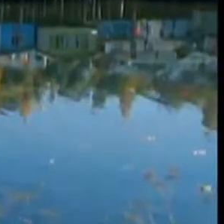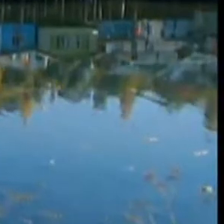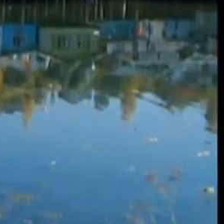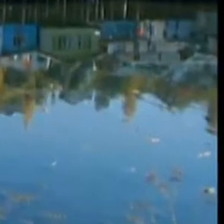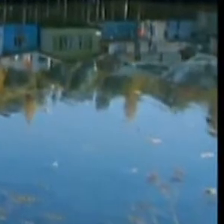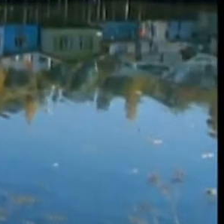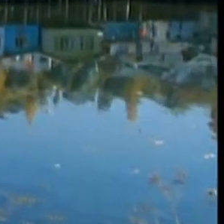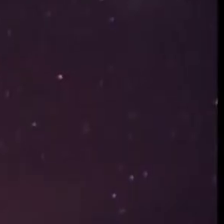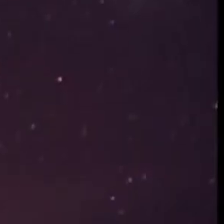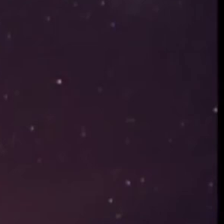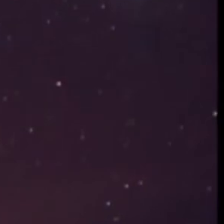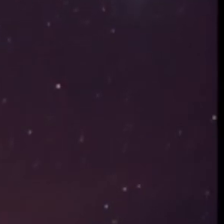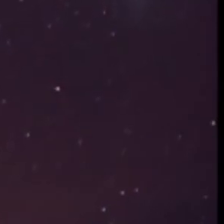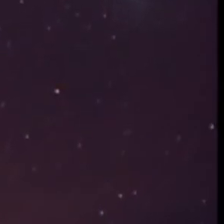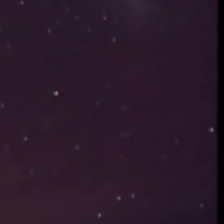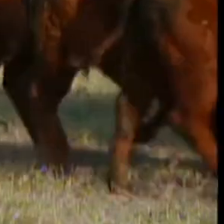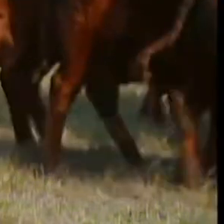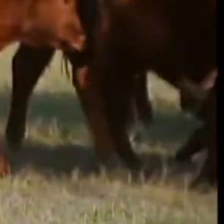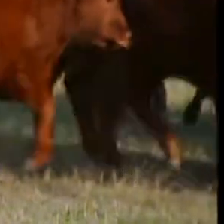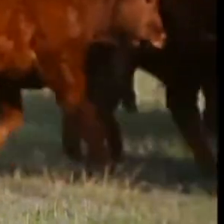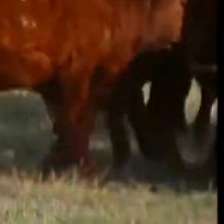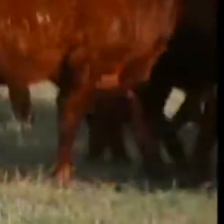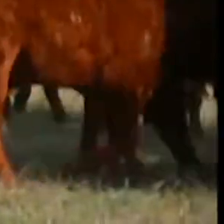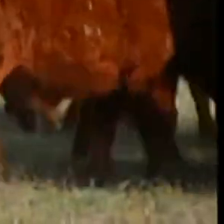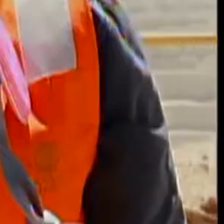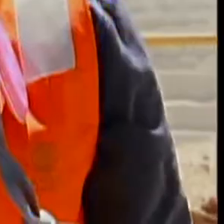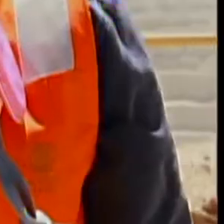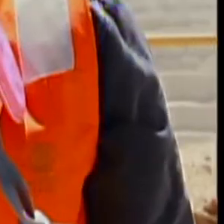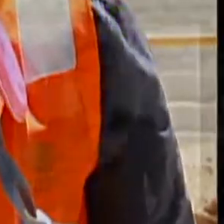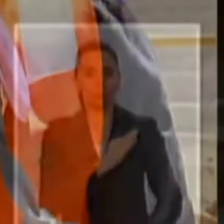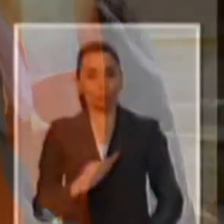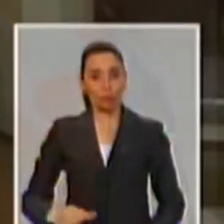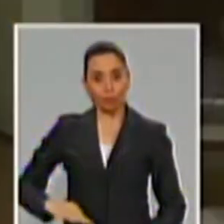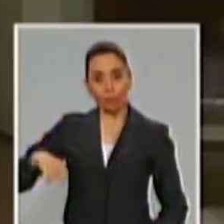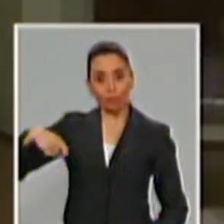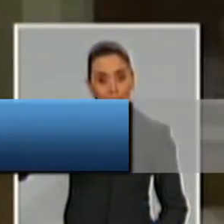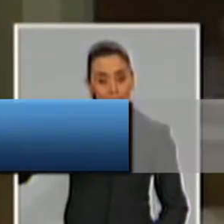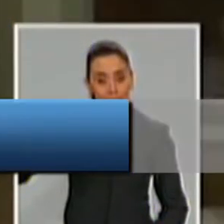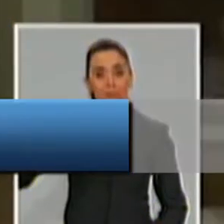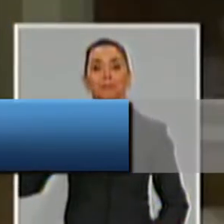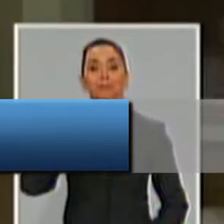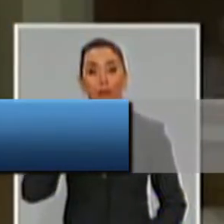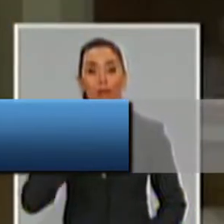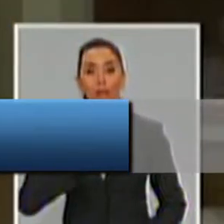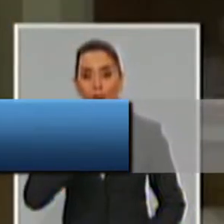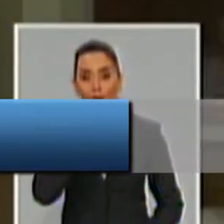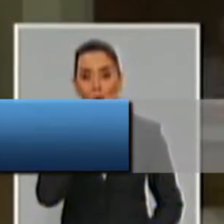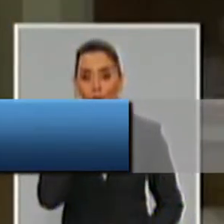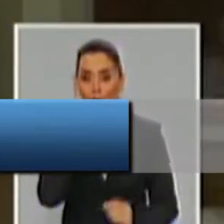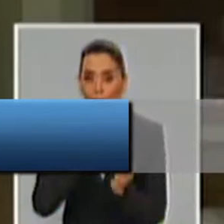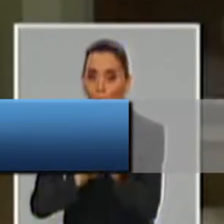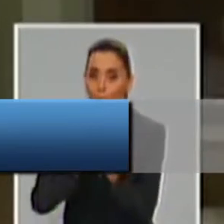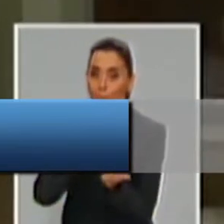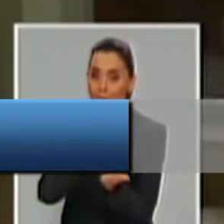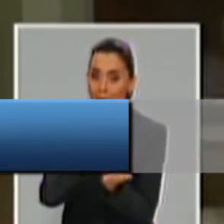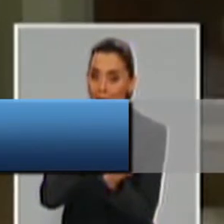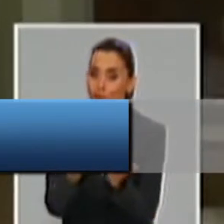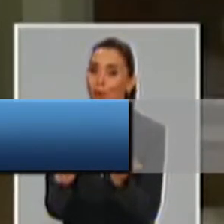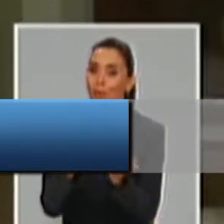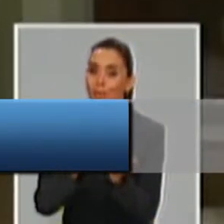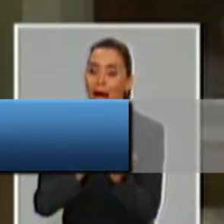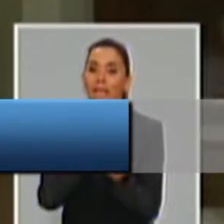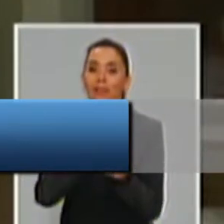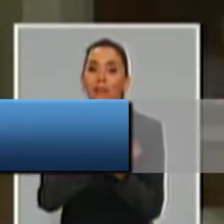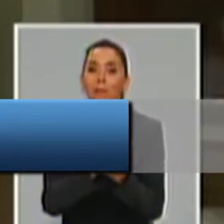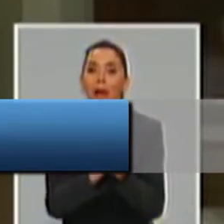lunes para perfeccionar el sistema electoral binominal vigente. Hoy quiero anunciar un paso más en esta agenda